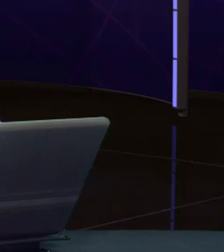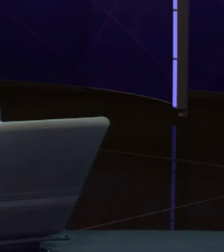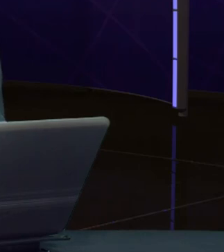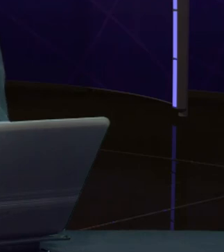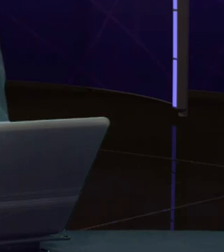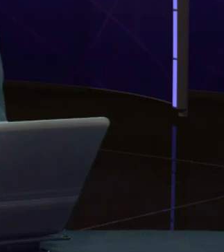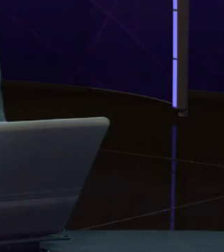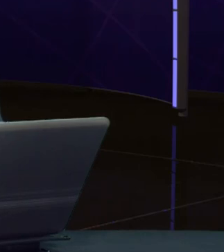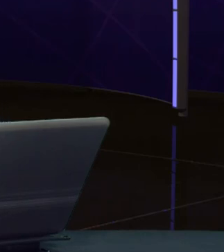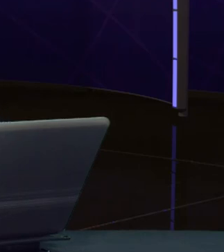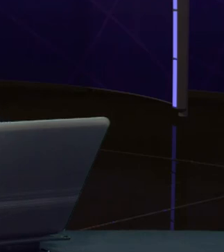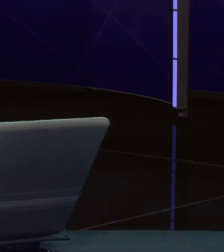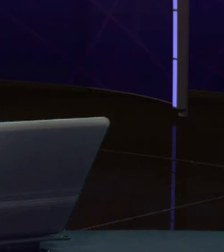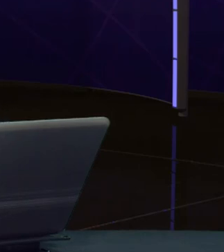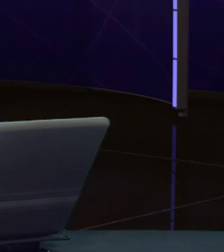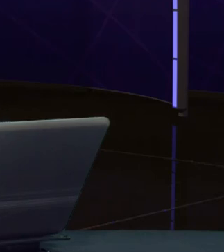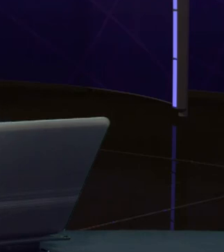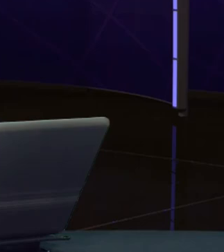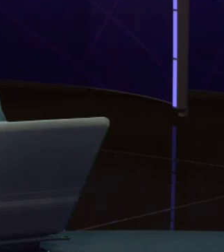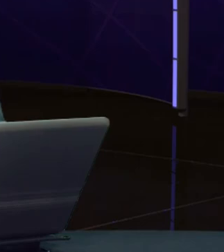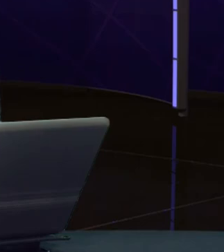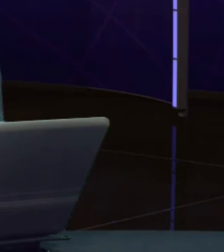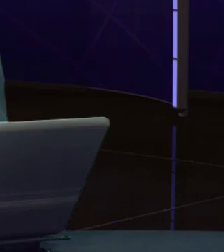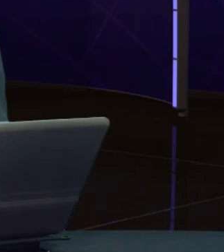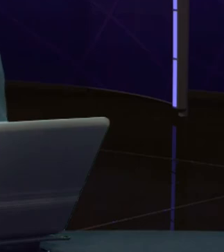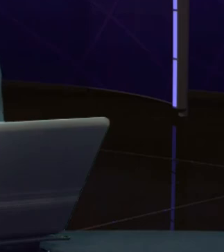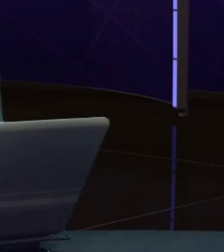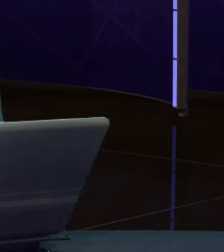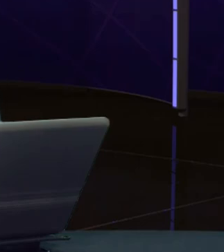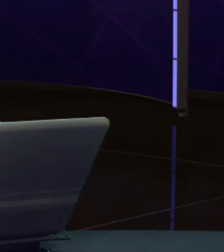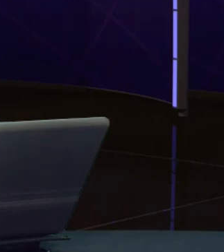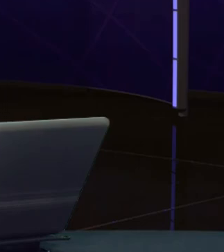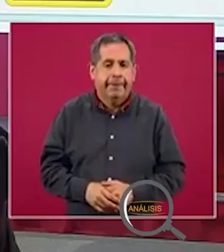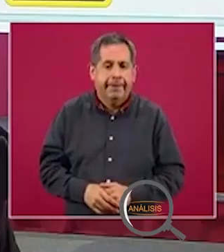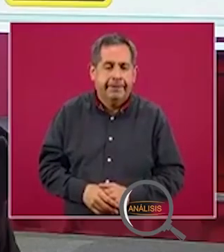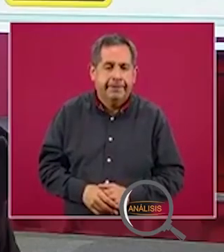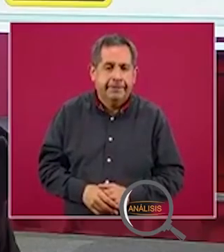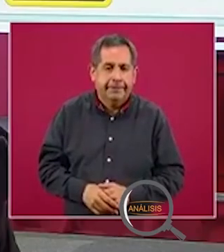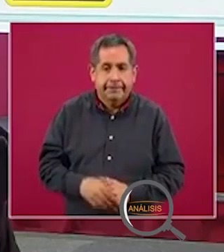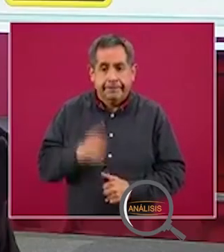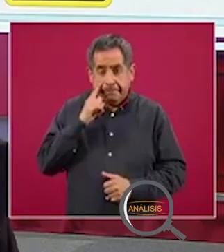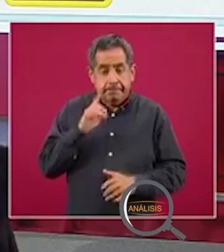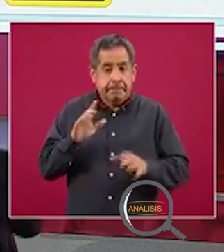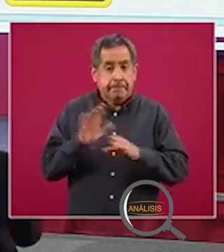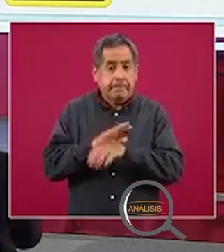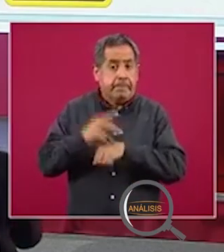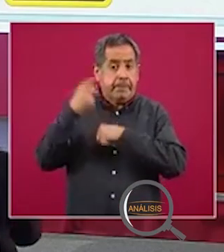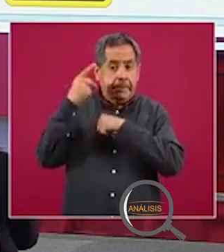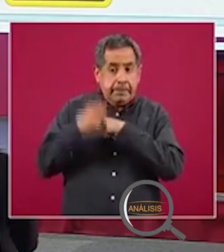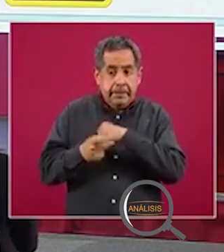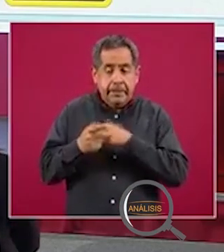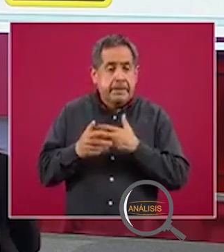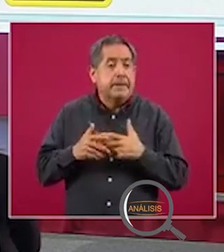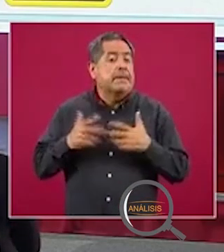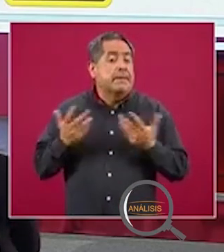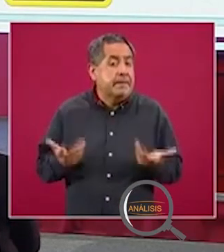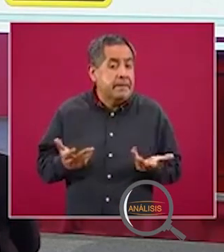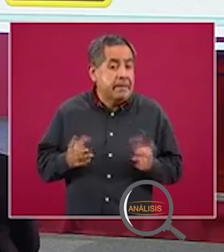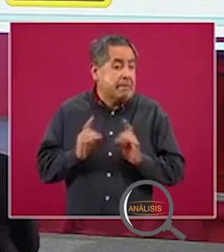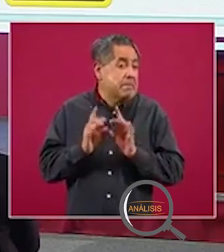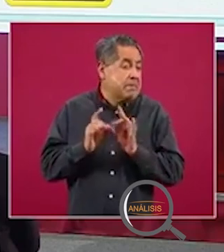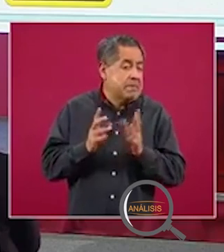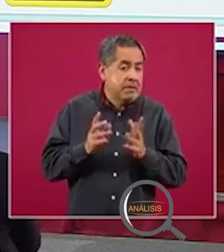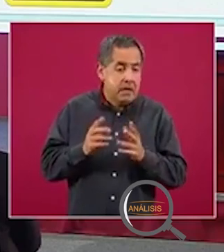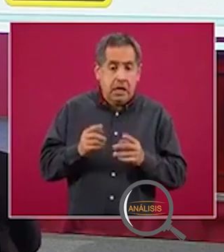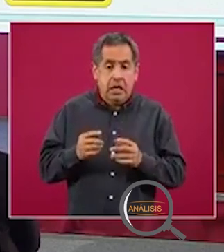que posiblemente pronto la tengamos que implementar en todo México. Vea. Cambios en el nivel de riesgo para esta quincena, para